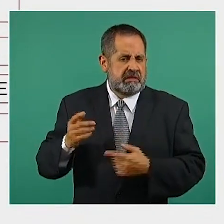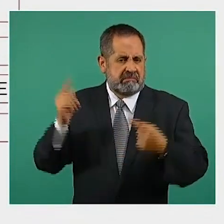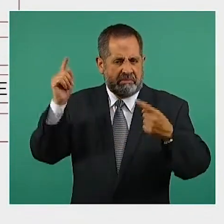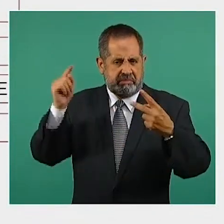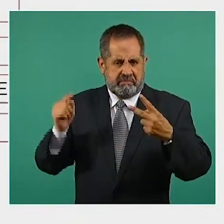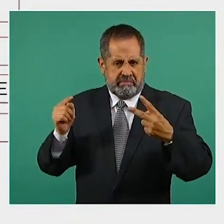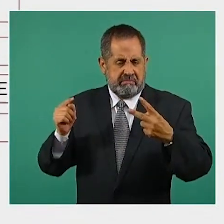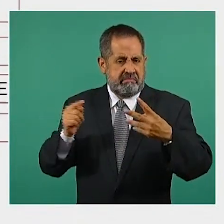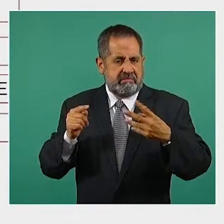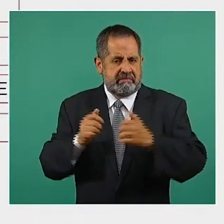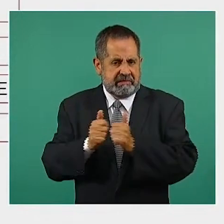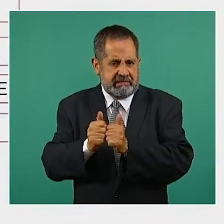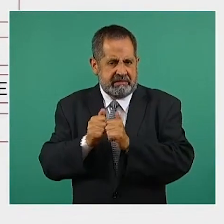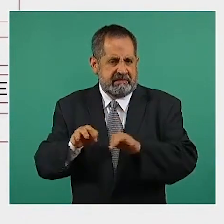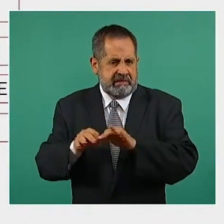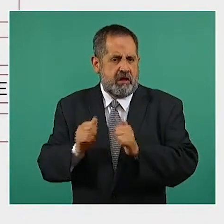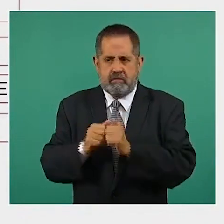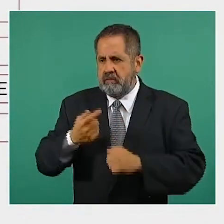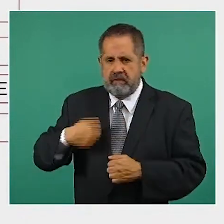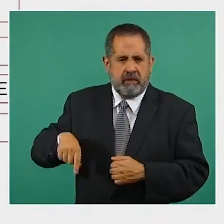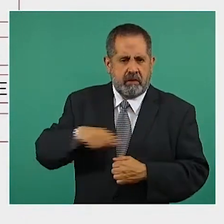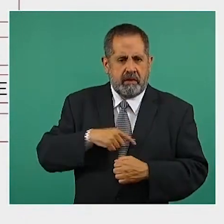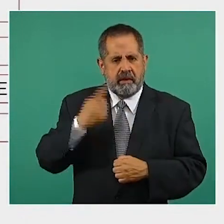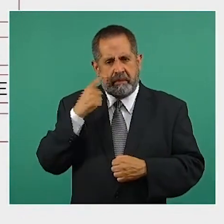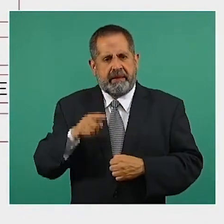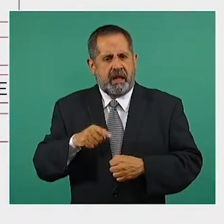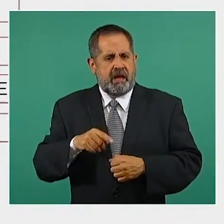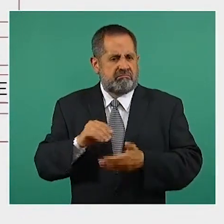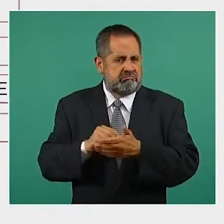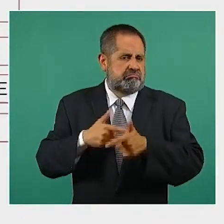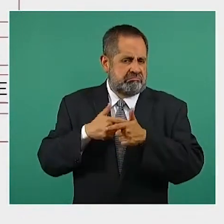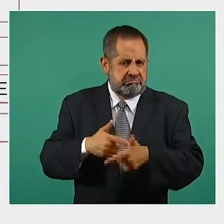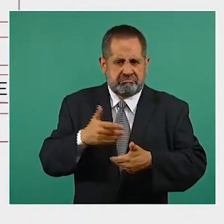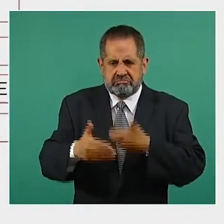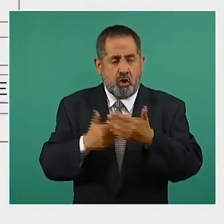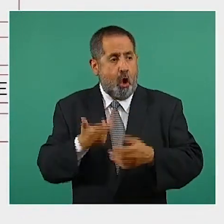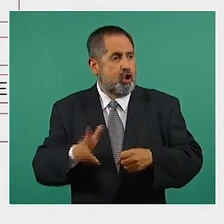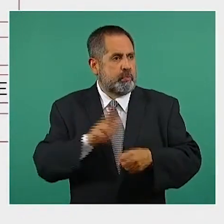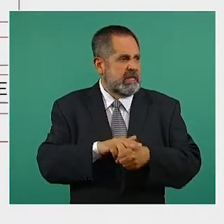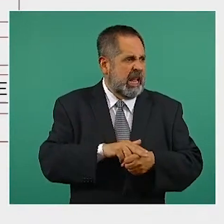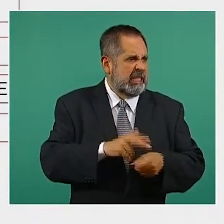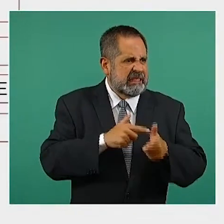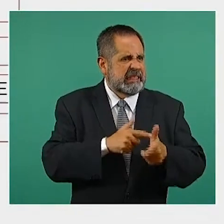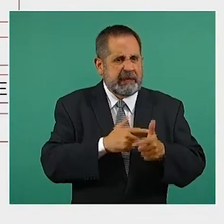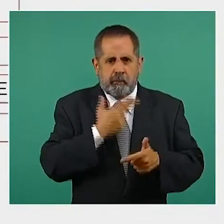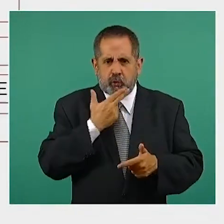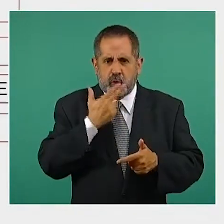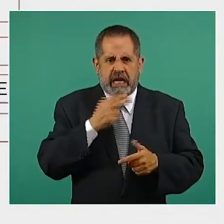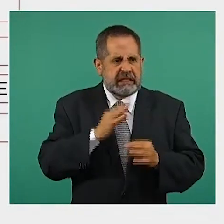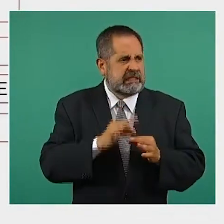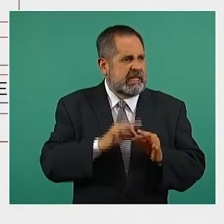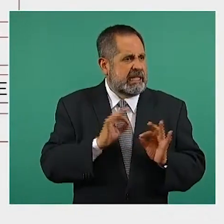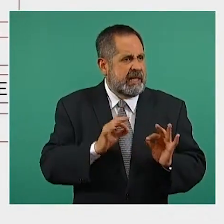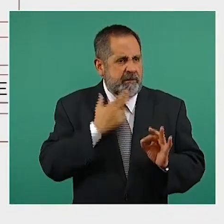trabajaron en conjunto con SINSAE para mantener la atención hospitalaria en la zona y en los estados donde